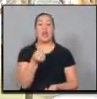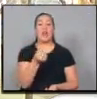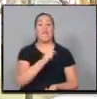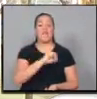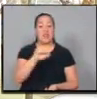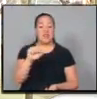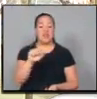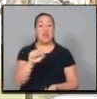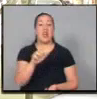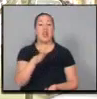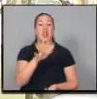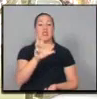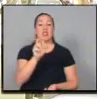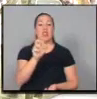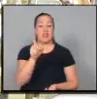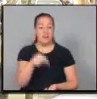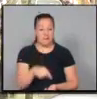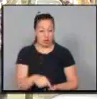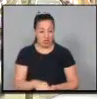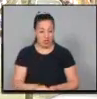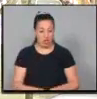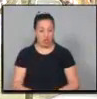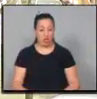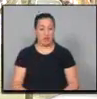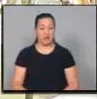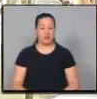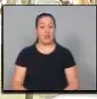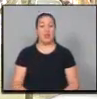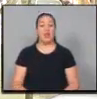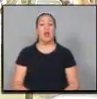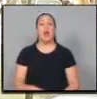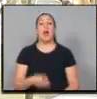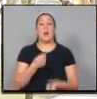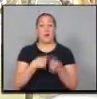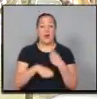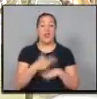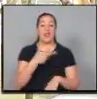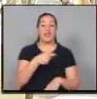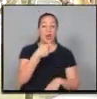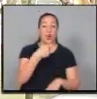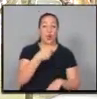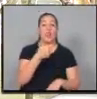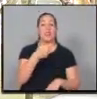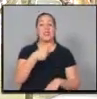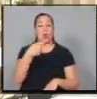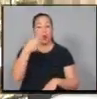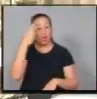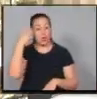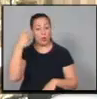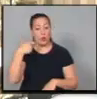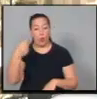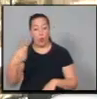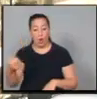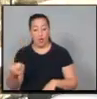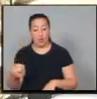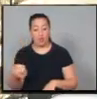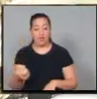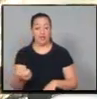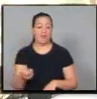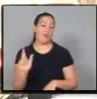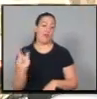tres años tiene un promedio de un 30%. Vender en tres cuotas, seis cuotas, nueve cuotas, prácticamente es